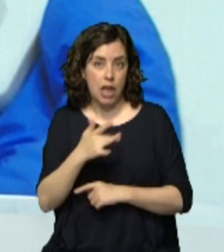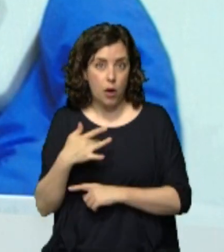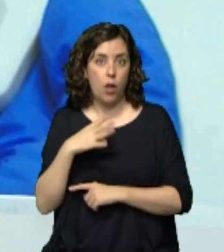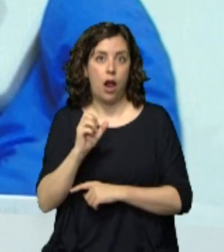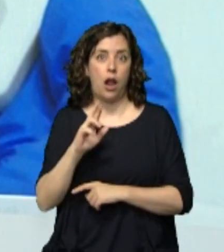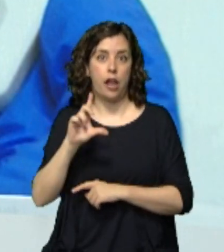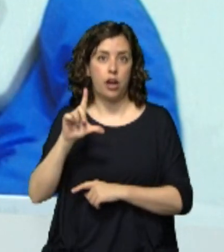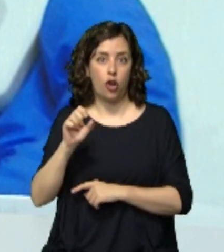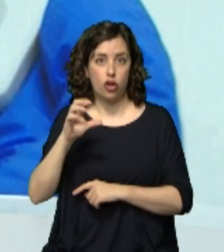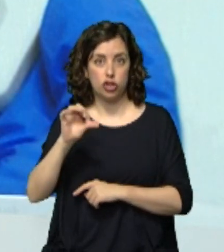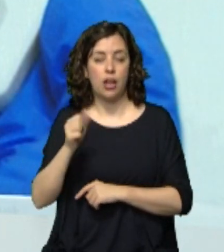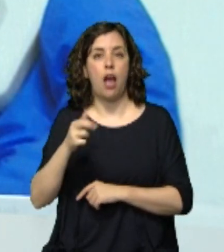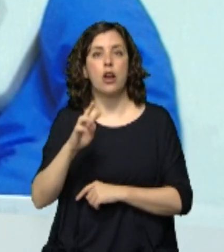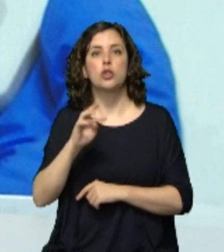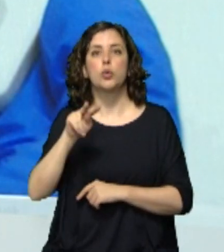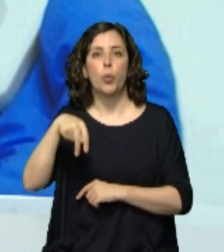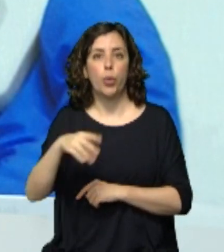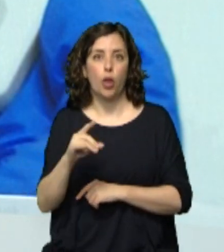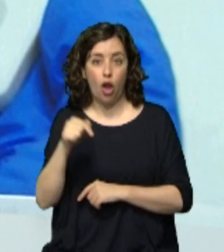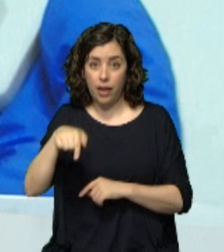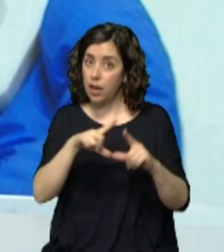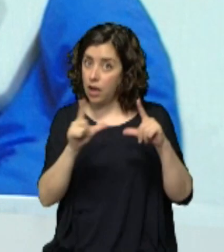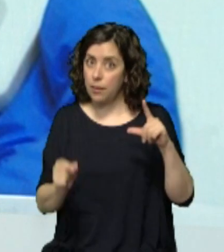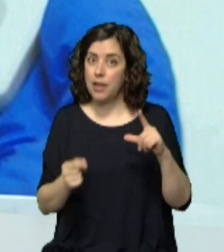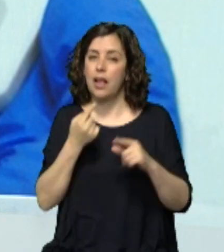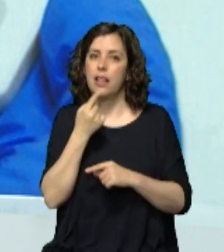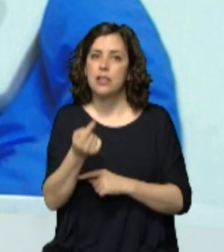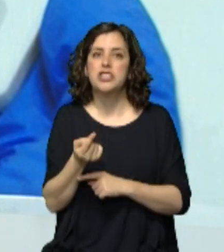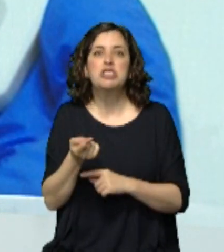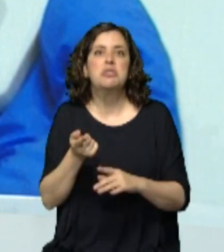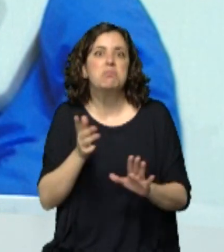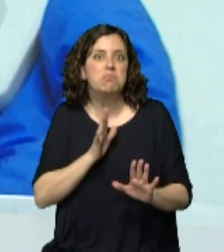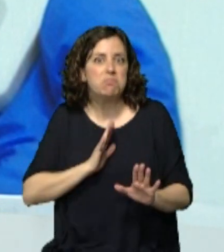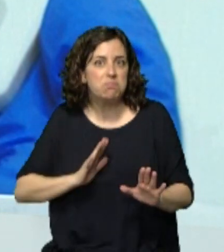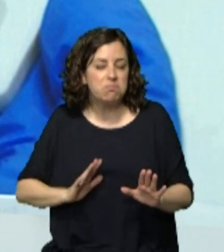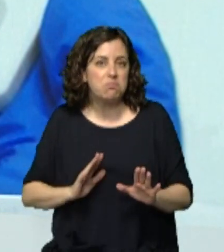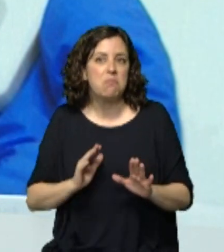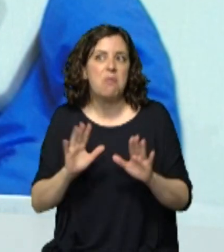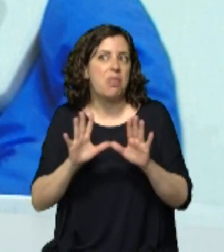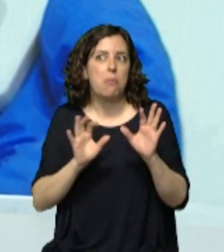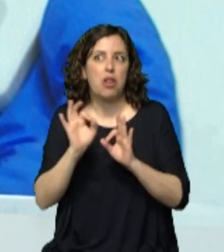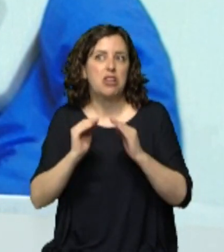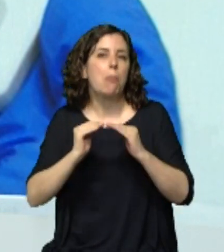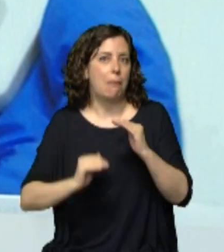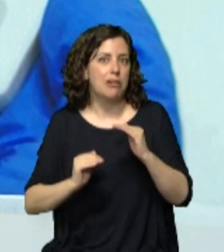aquí en Navarra Televisión que la tasa de inmunidad en principio no superará el 10% en la comunidad foral.